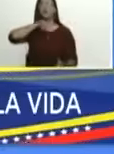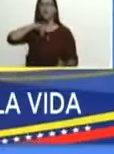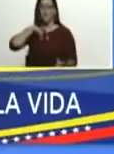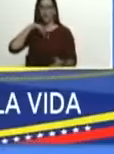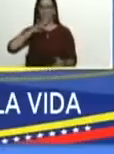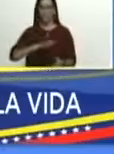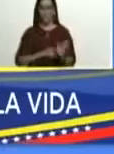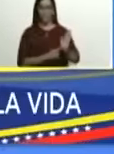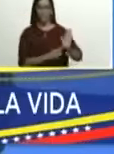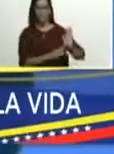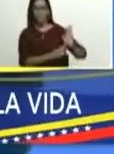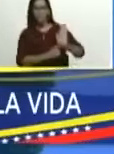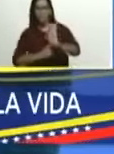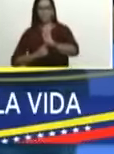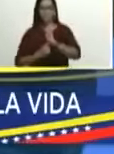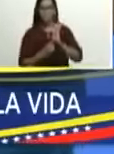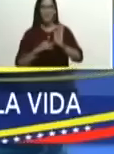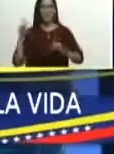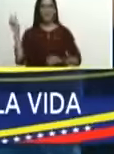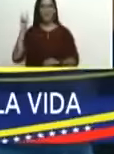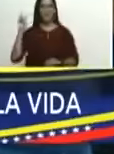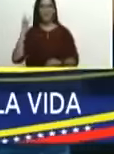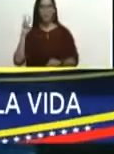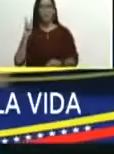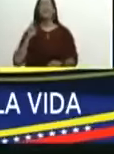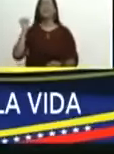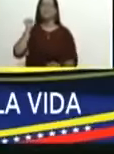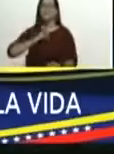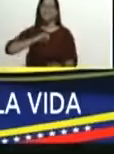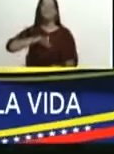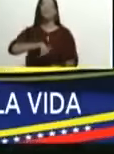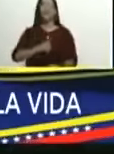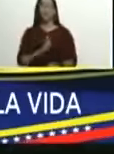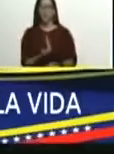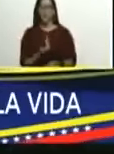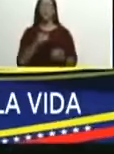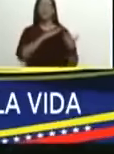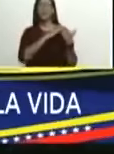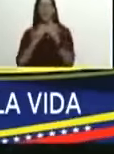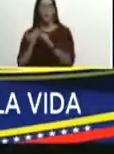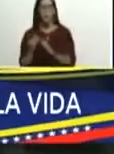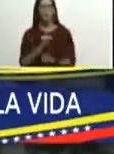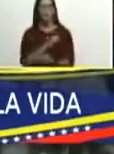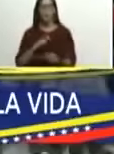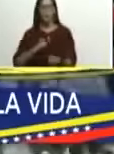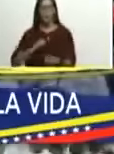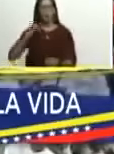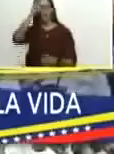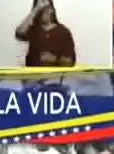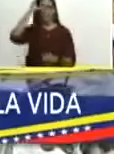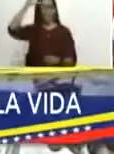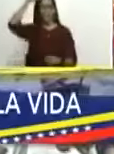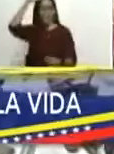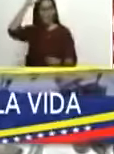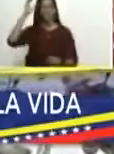estamos demostrando a Venezuela que sí podemos, que las comunas somos capaces